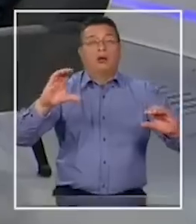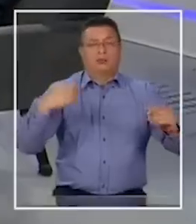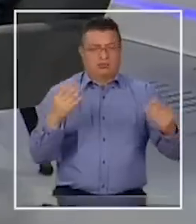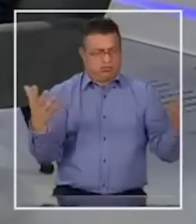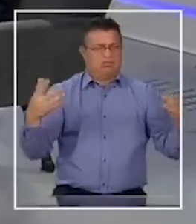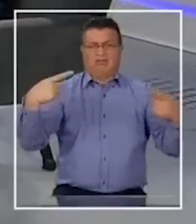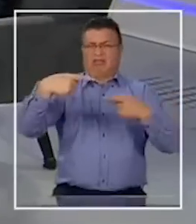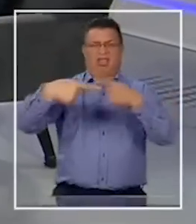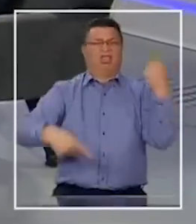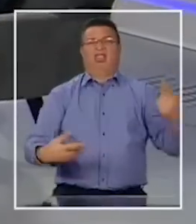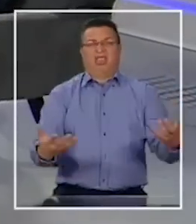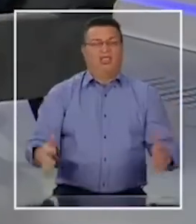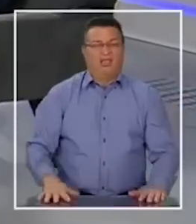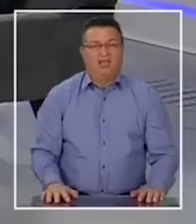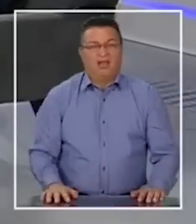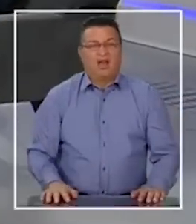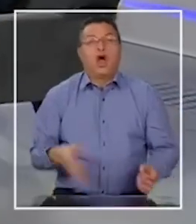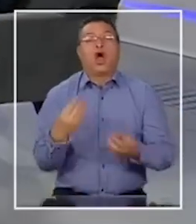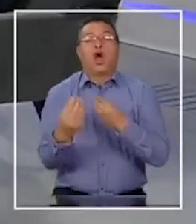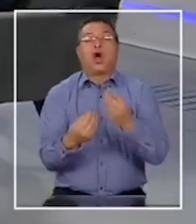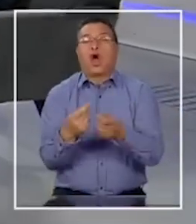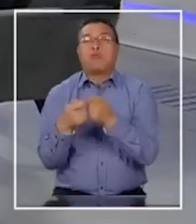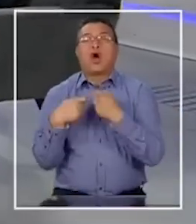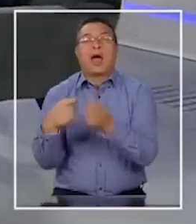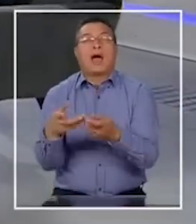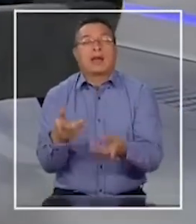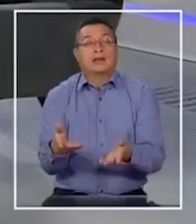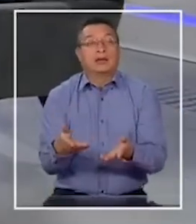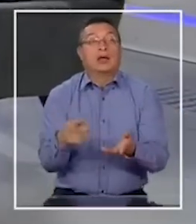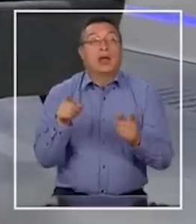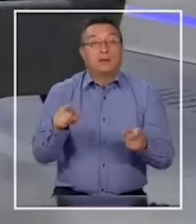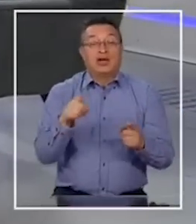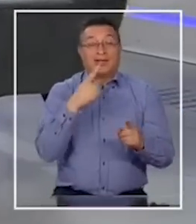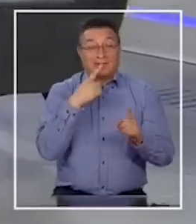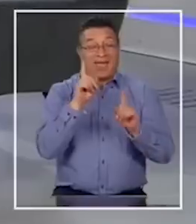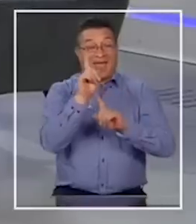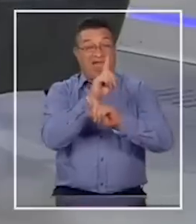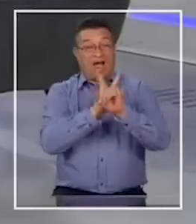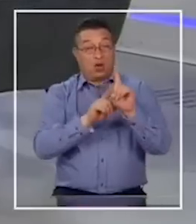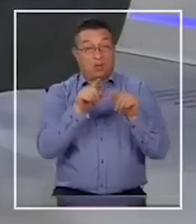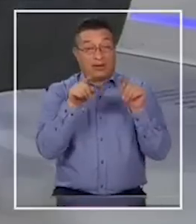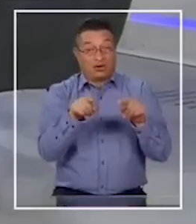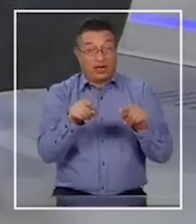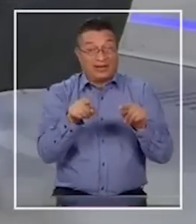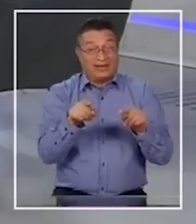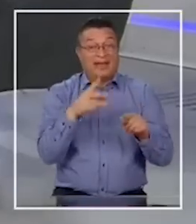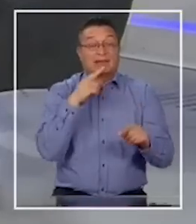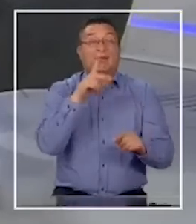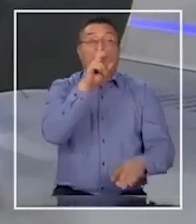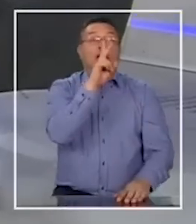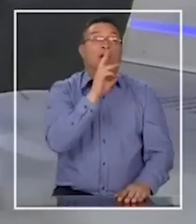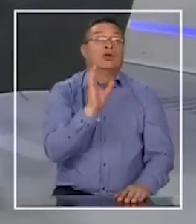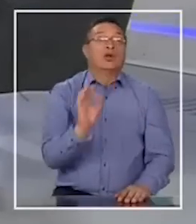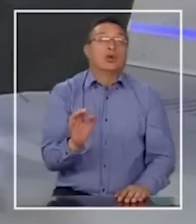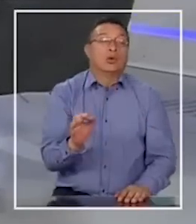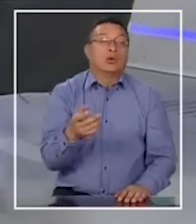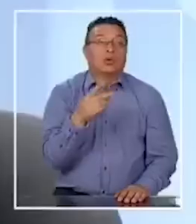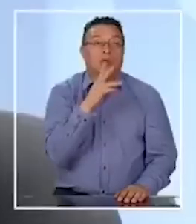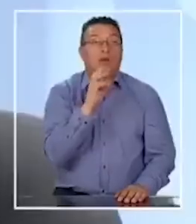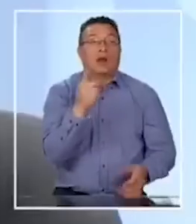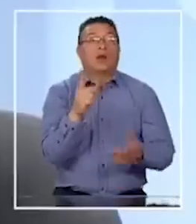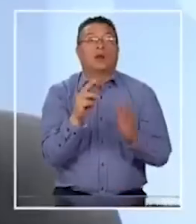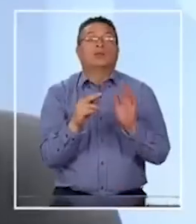no tiene ninguna lógica uno dice pero cómo se puede gastar esto pero al usar ese argumento también de alguna manera se está